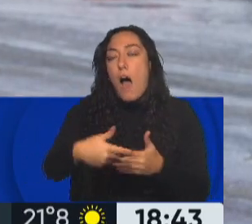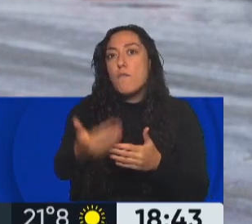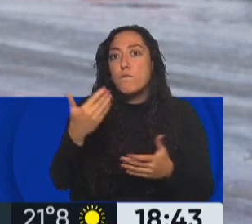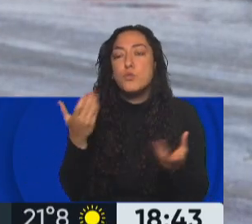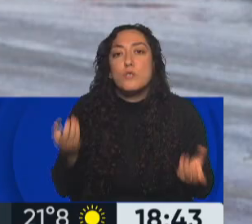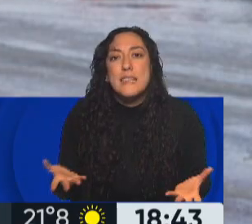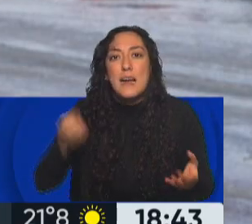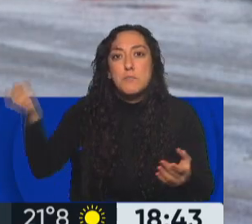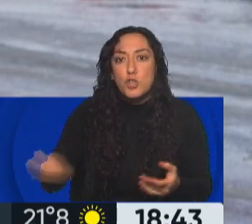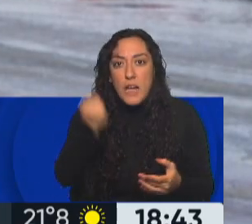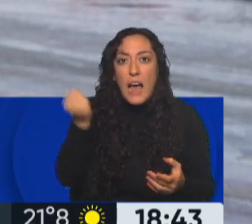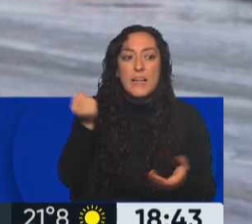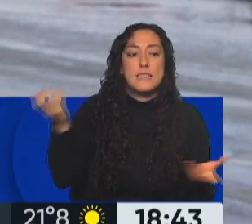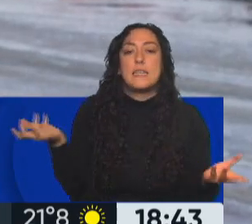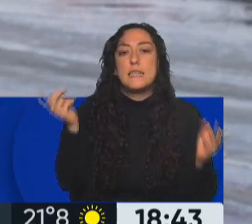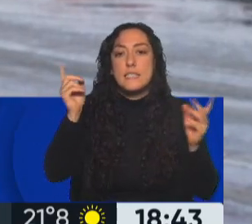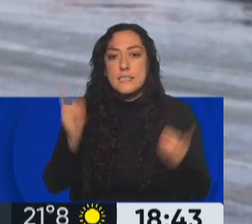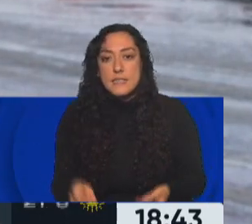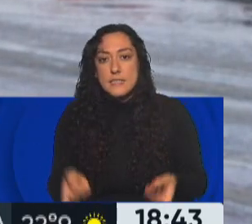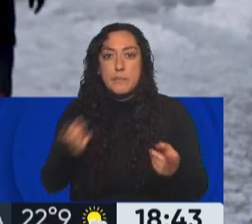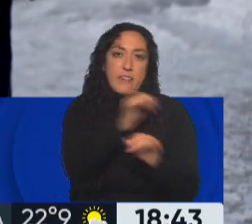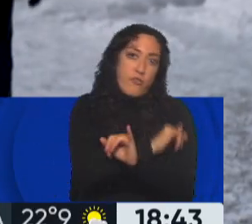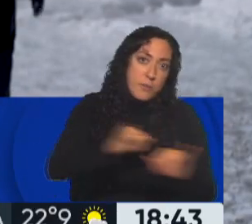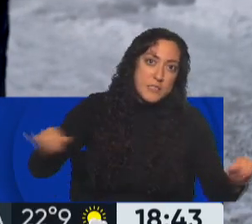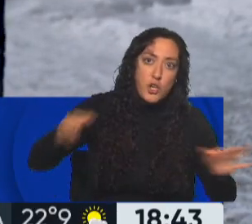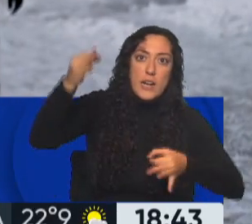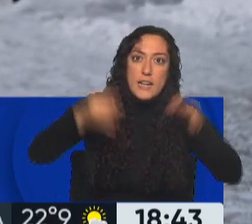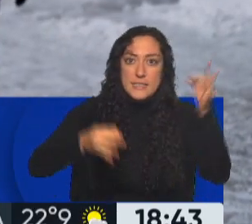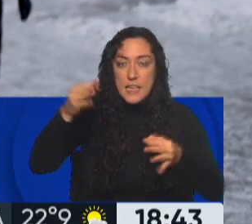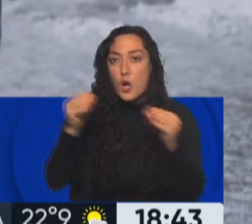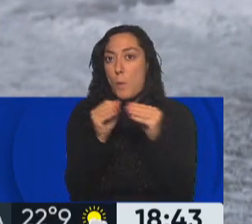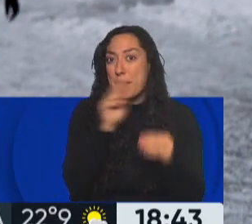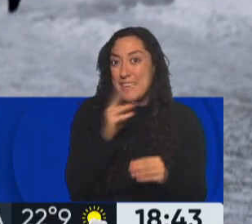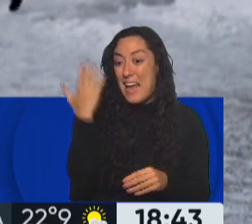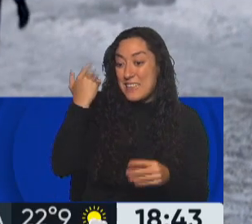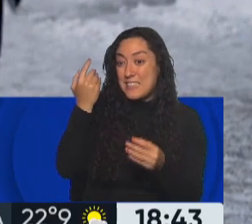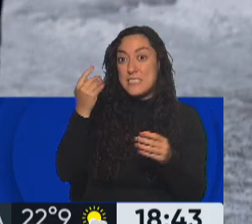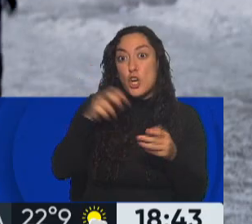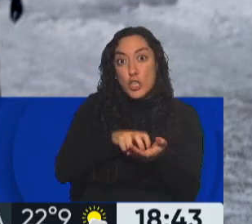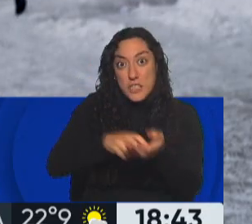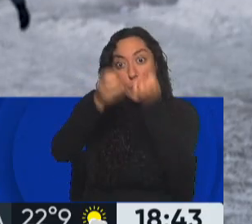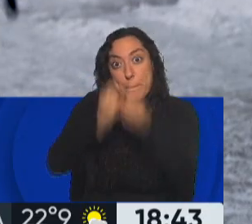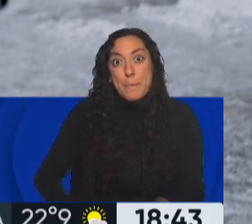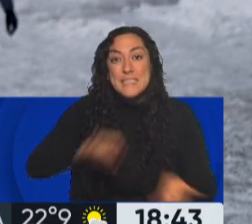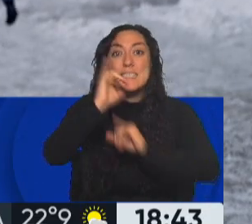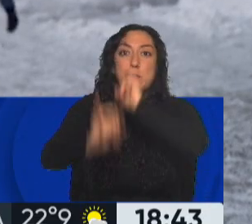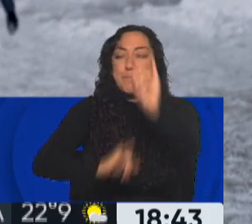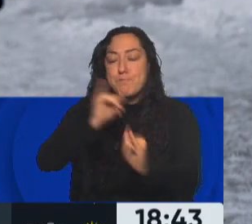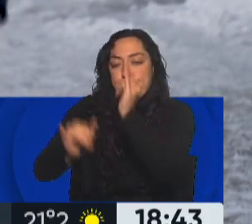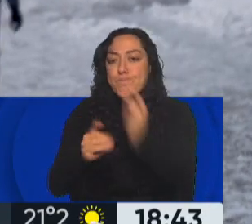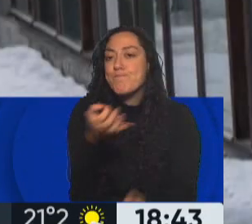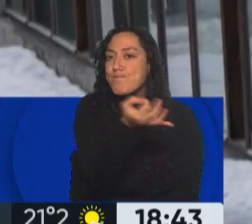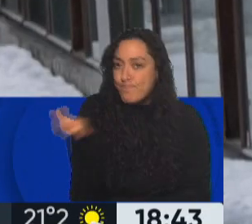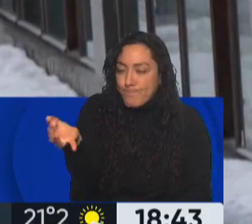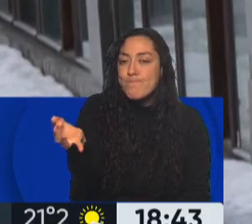importantes, que son claves, que estábamos analizando en el informe, que Leticia lo había empezado a analizar, ni bien comenzamos esta edición.